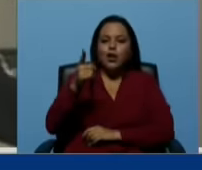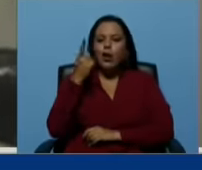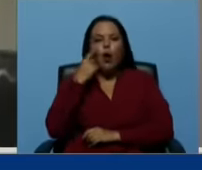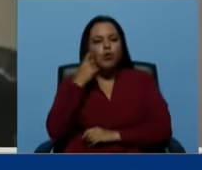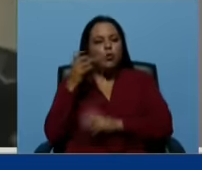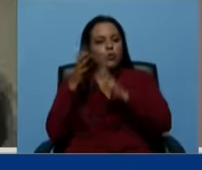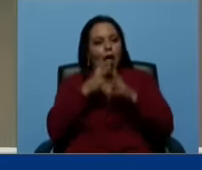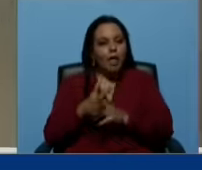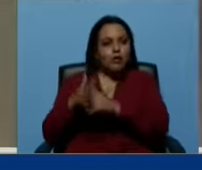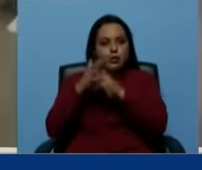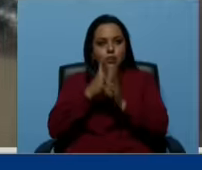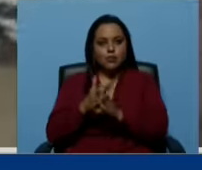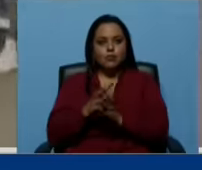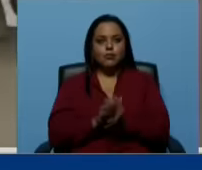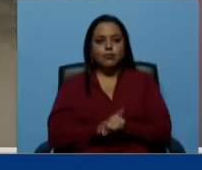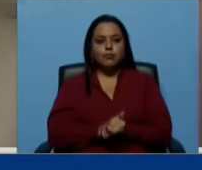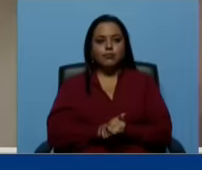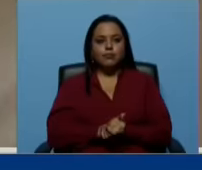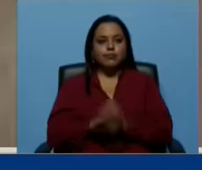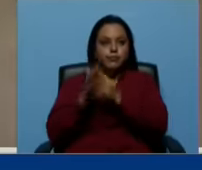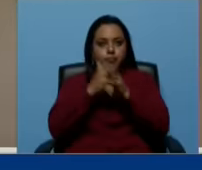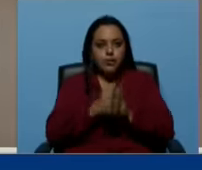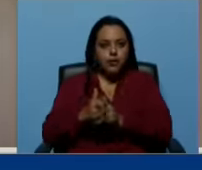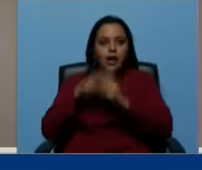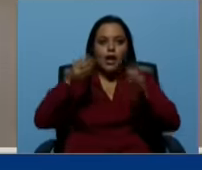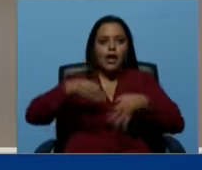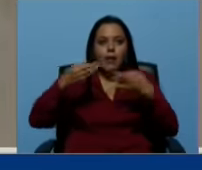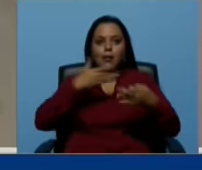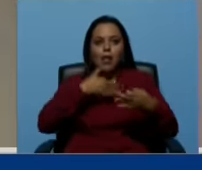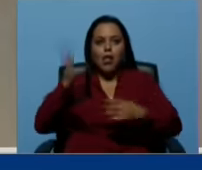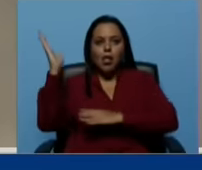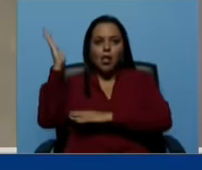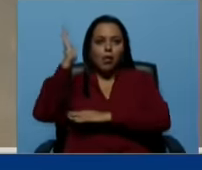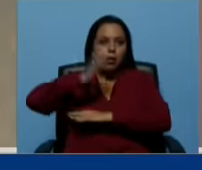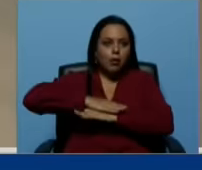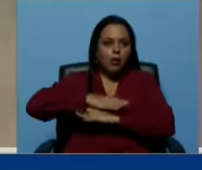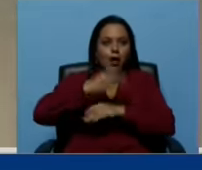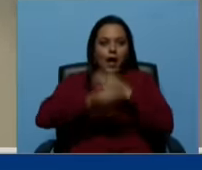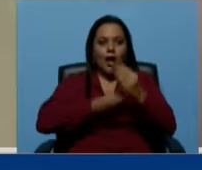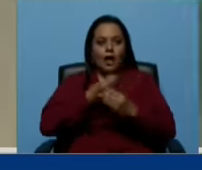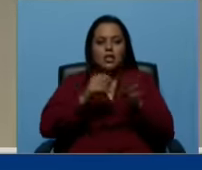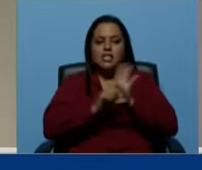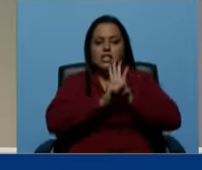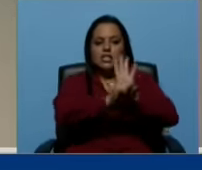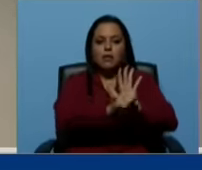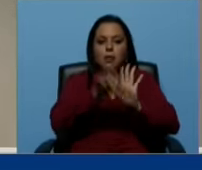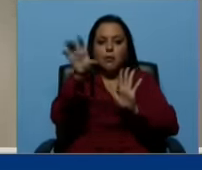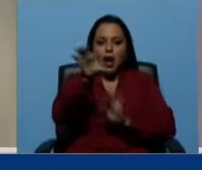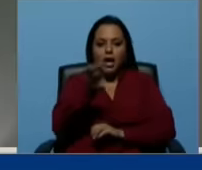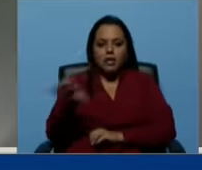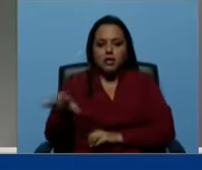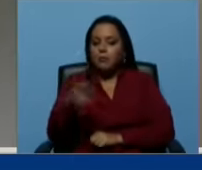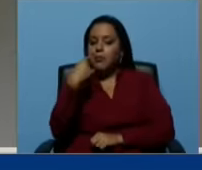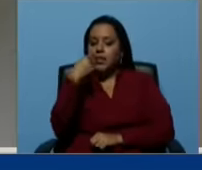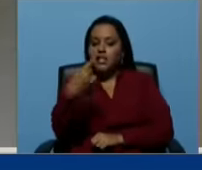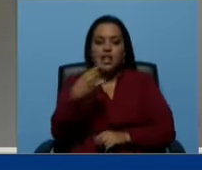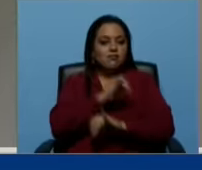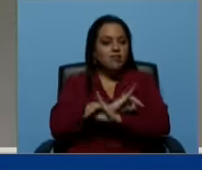gringos. Los gringos mandan a tumbar las estatuas de símbolos de los países como para decirle,